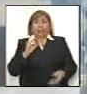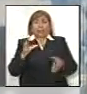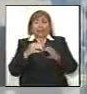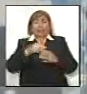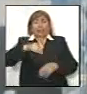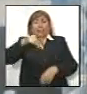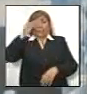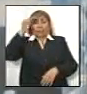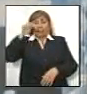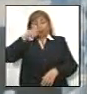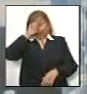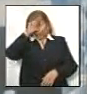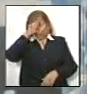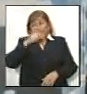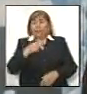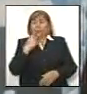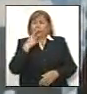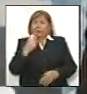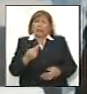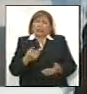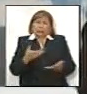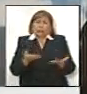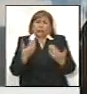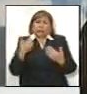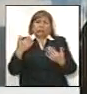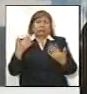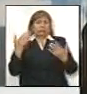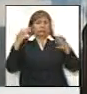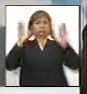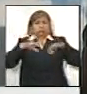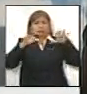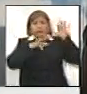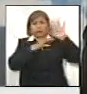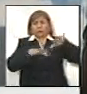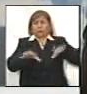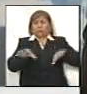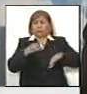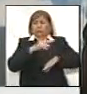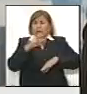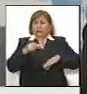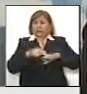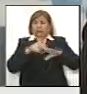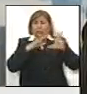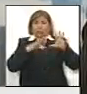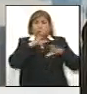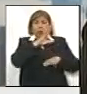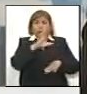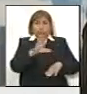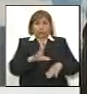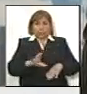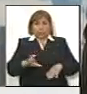del país que se vieron afectadas por los desastres del fenómeno del Niño Costero.